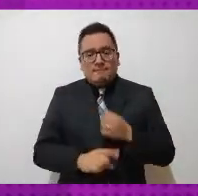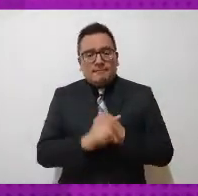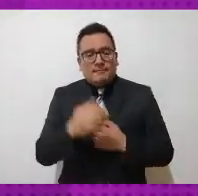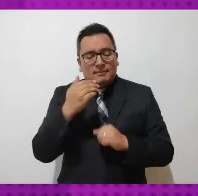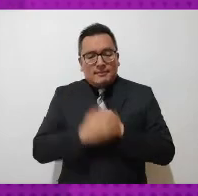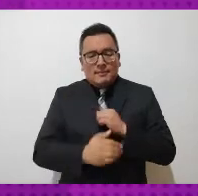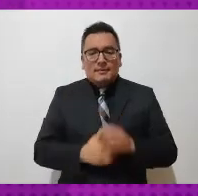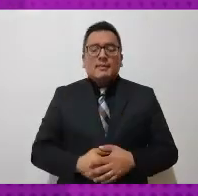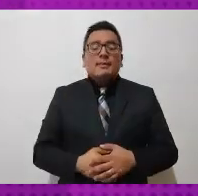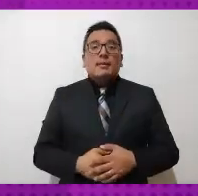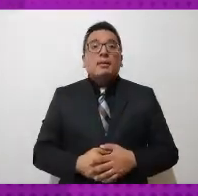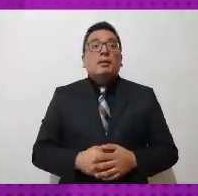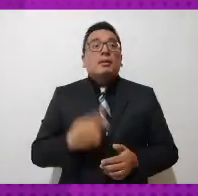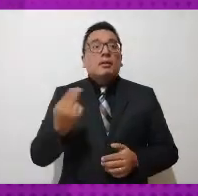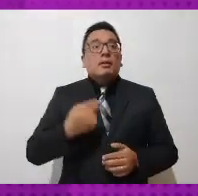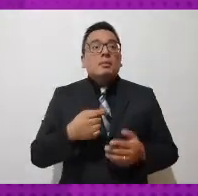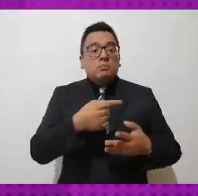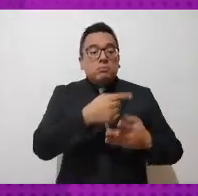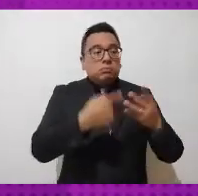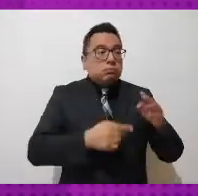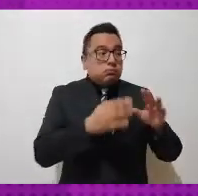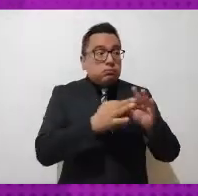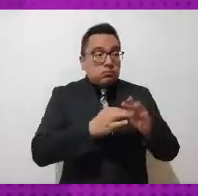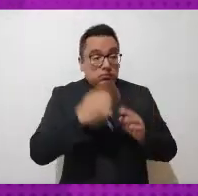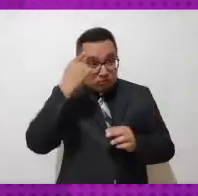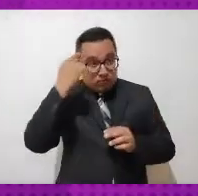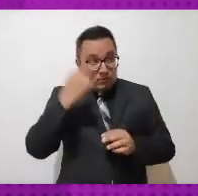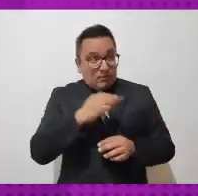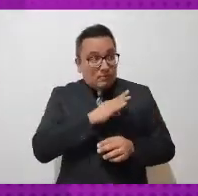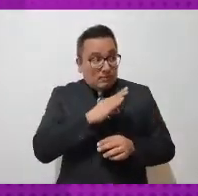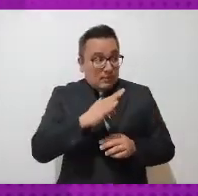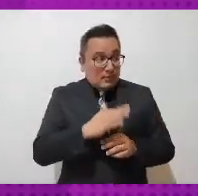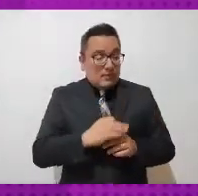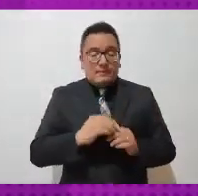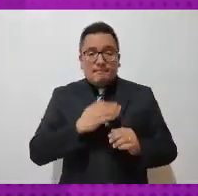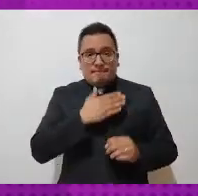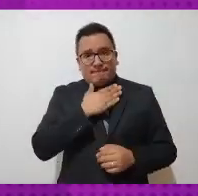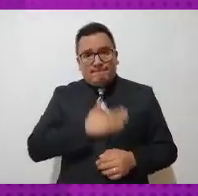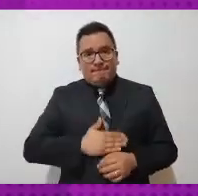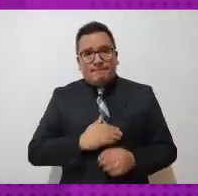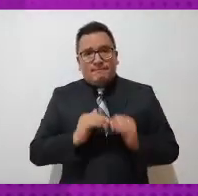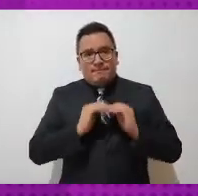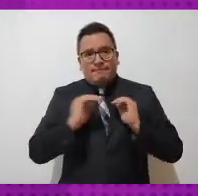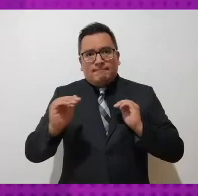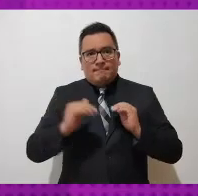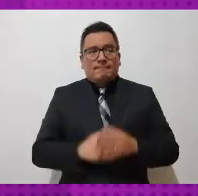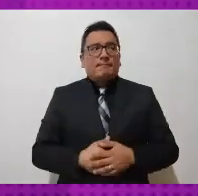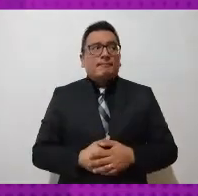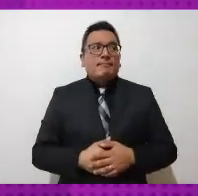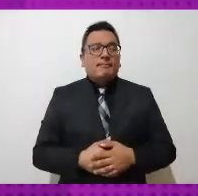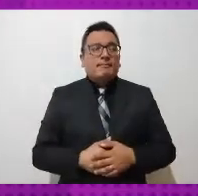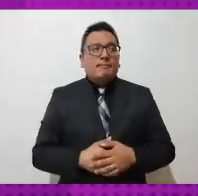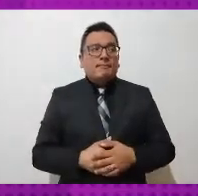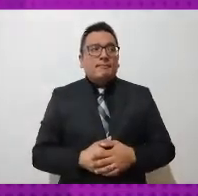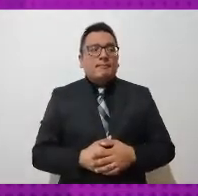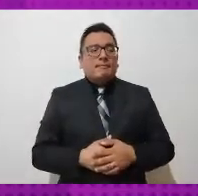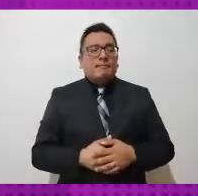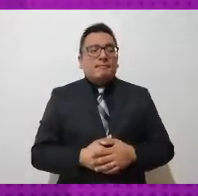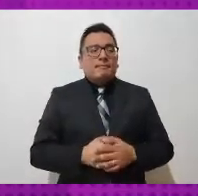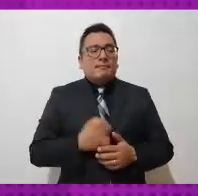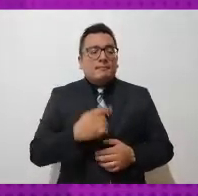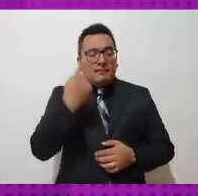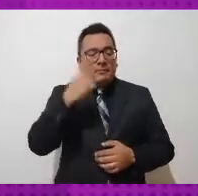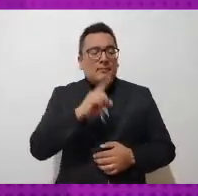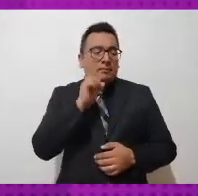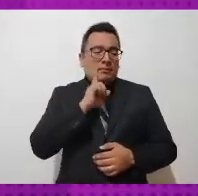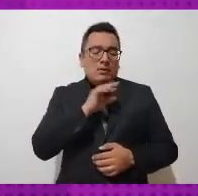entendamos cuáles son los tipos de violencia para que logremos una sociedad más justa, más igualitaria, más paritaria y que las